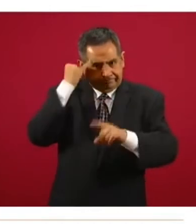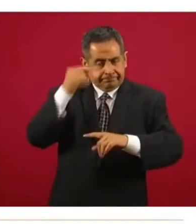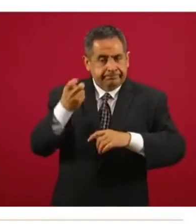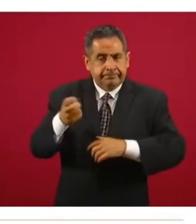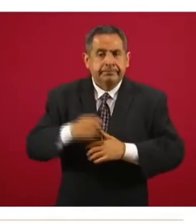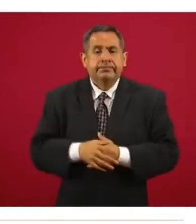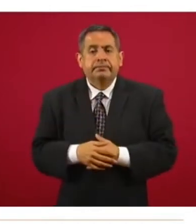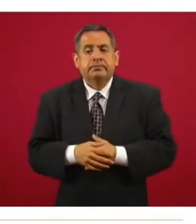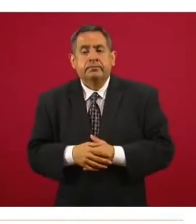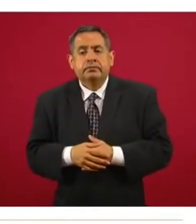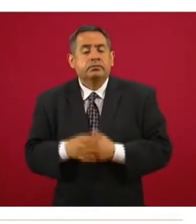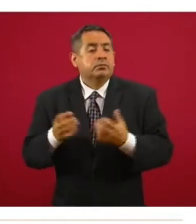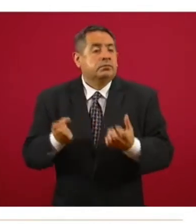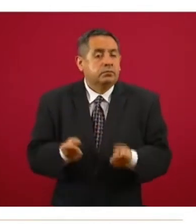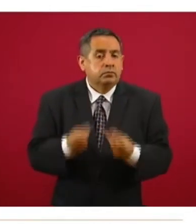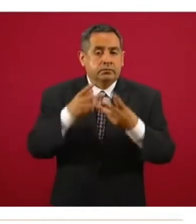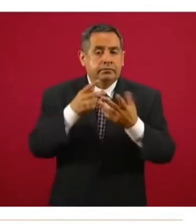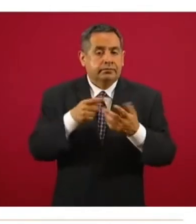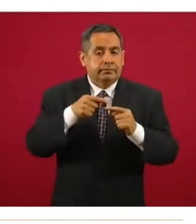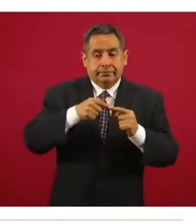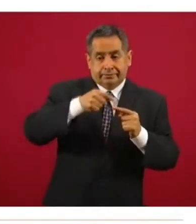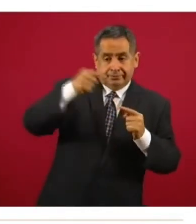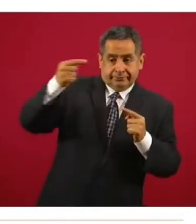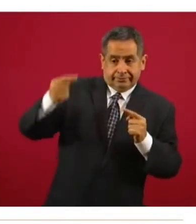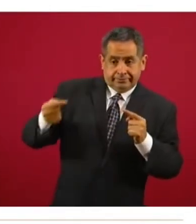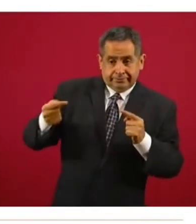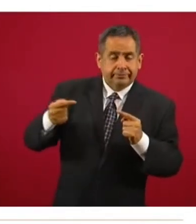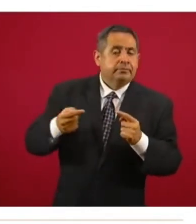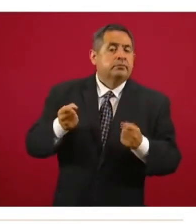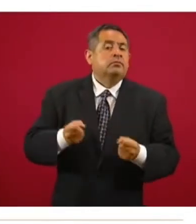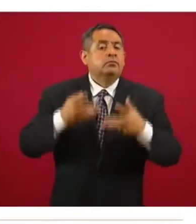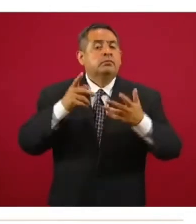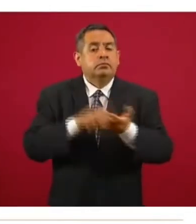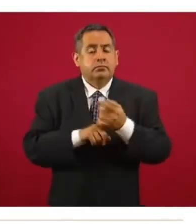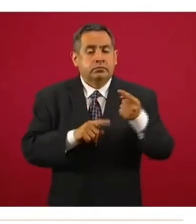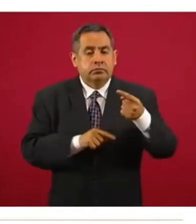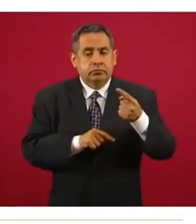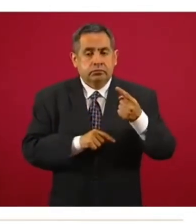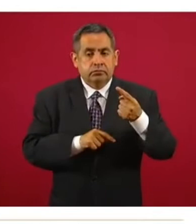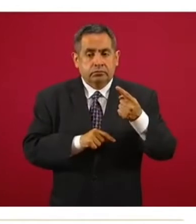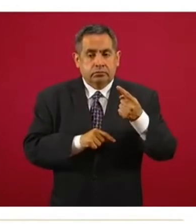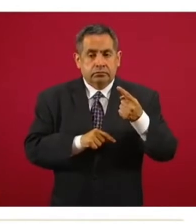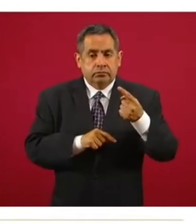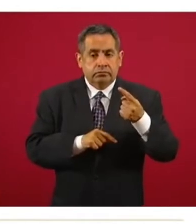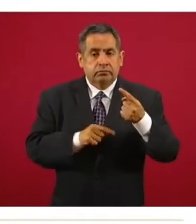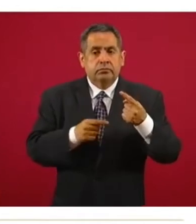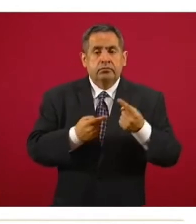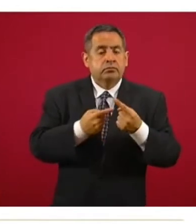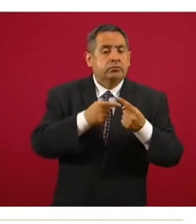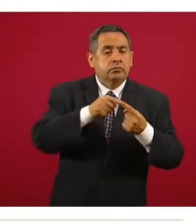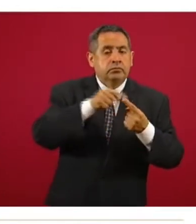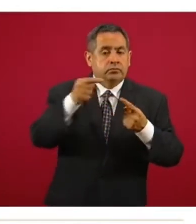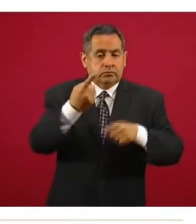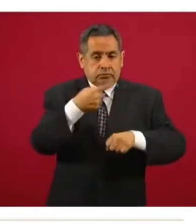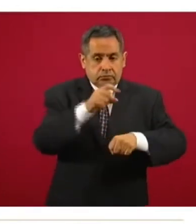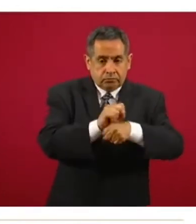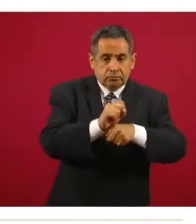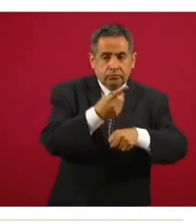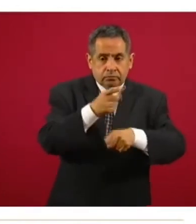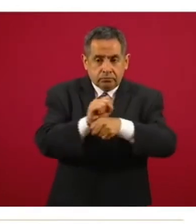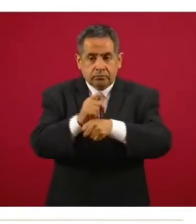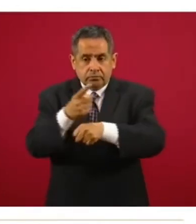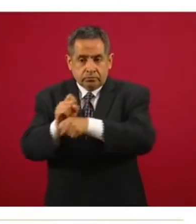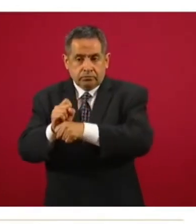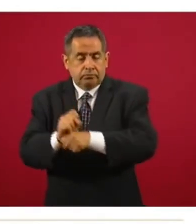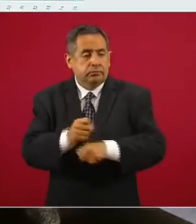Aquí es el número de casos y aquí es el tiempo. Se cuenta por semana, desde la semana